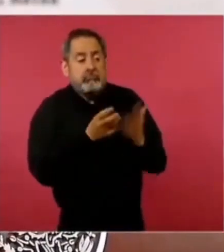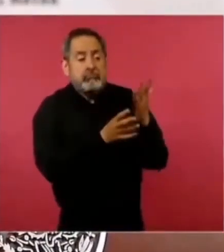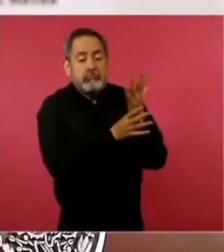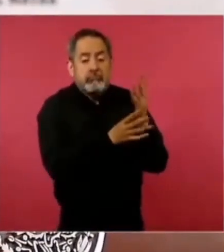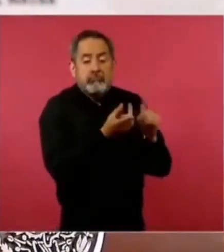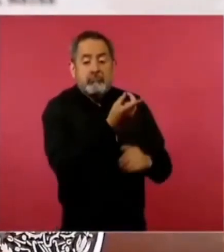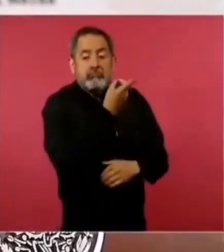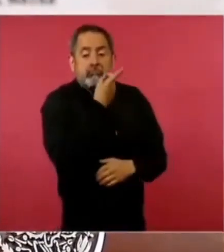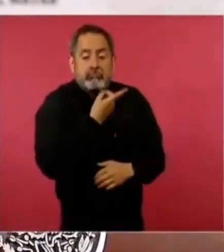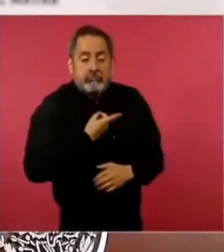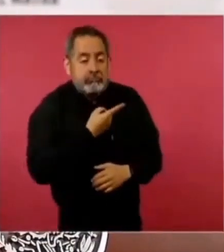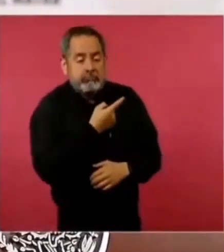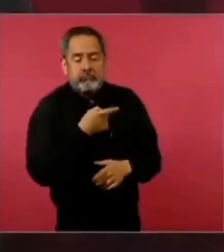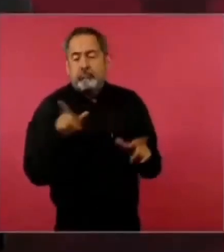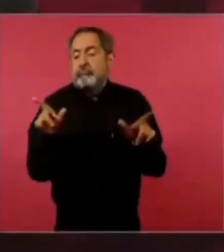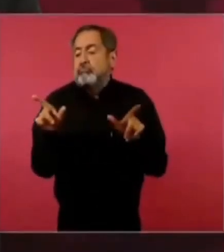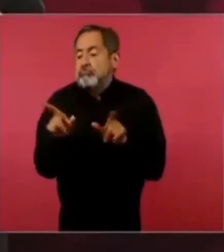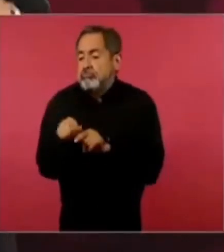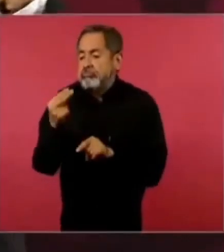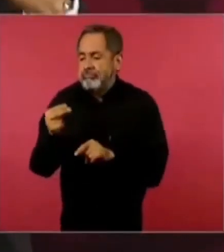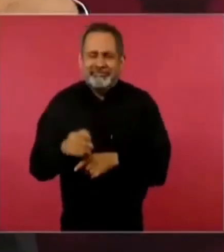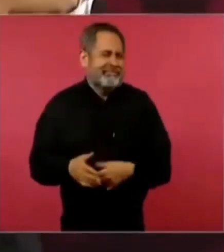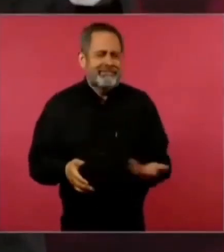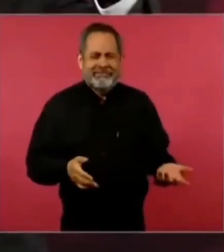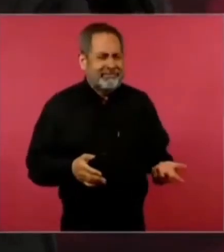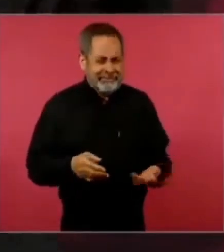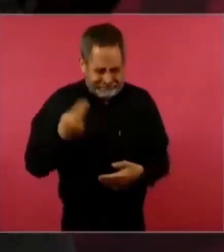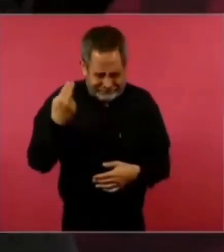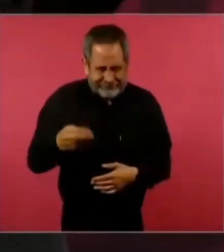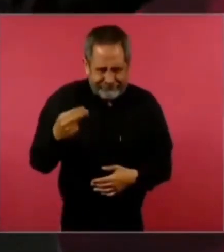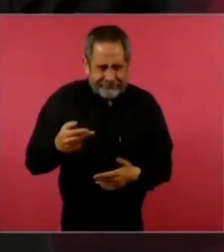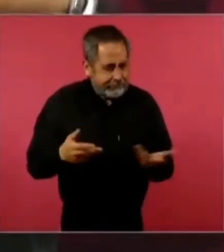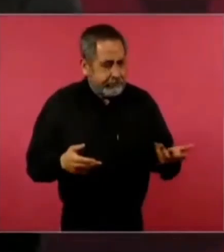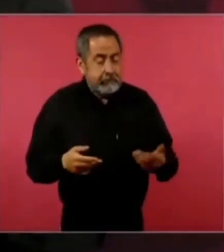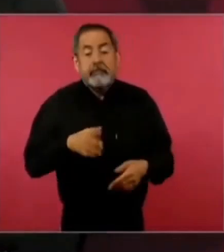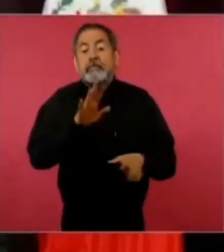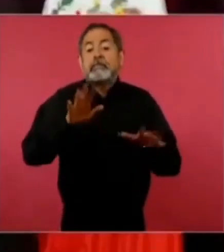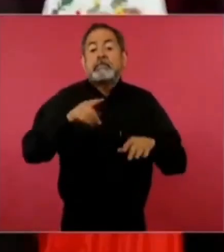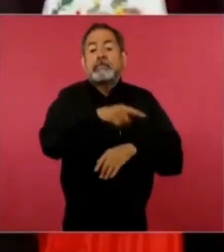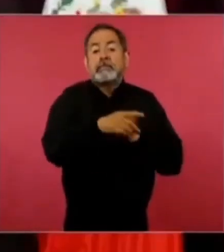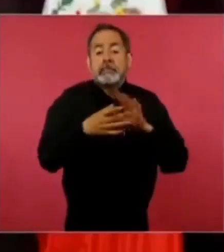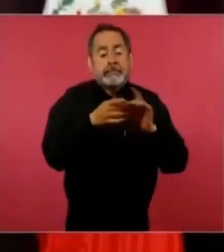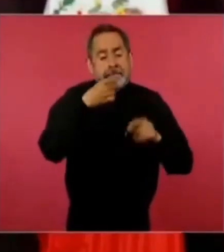toda esta información Ah Y que luego El capo de